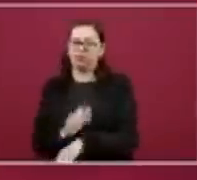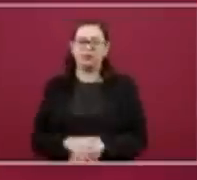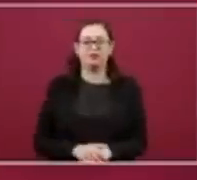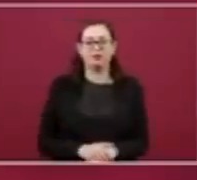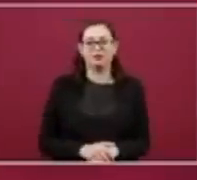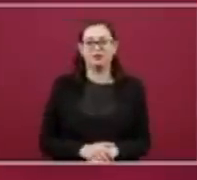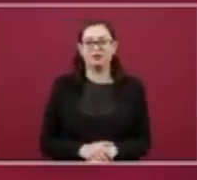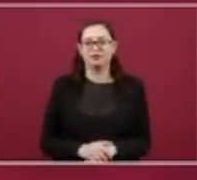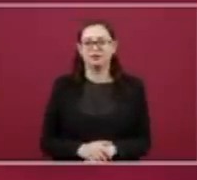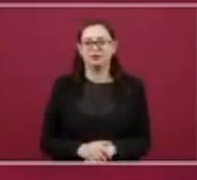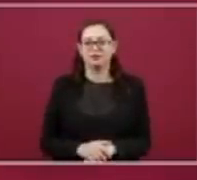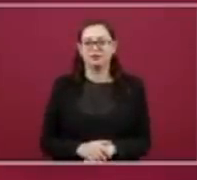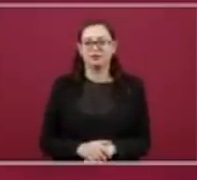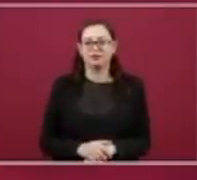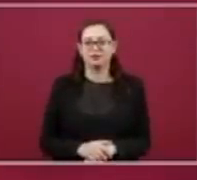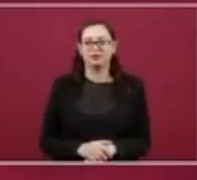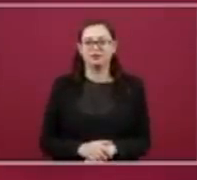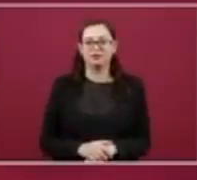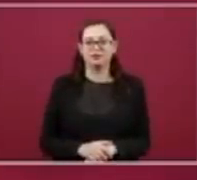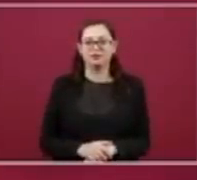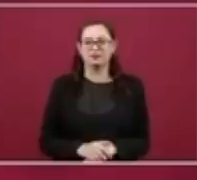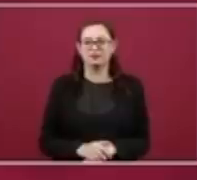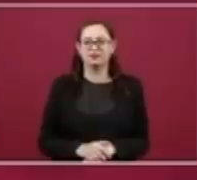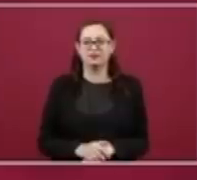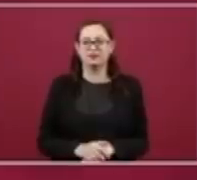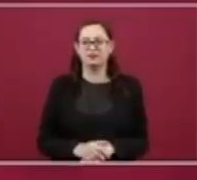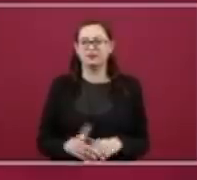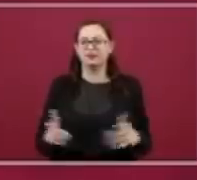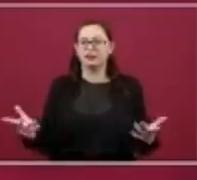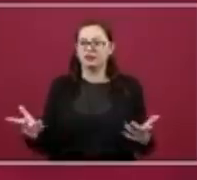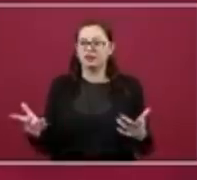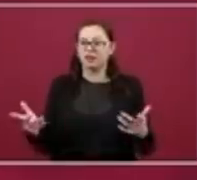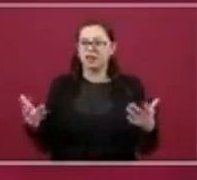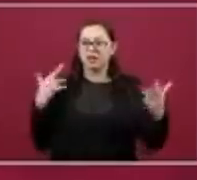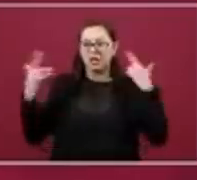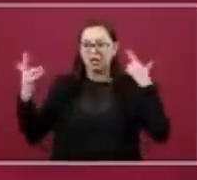Por cierto, lo de eso de la alarma